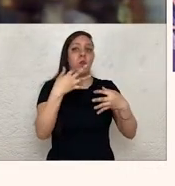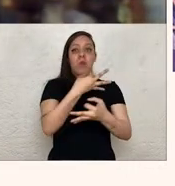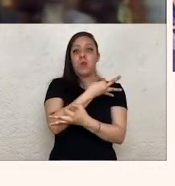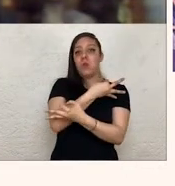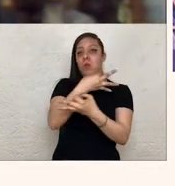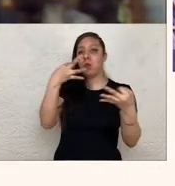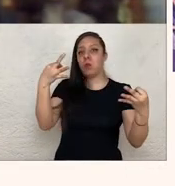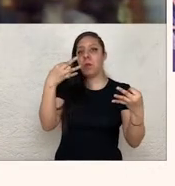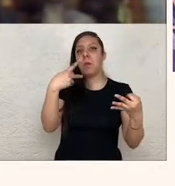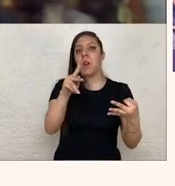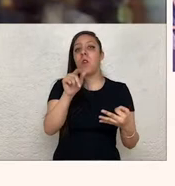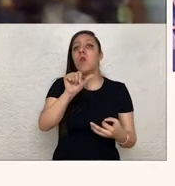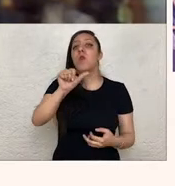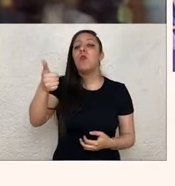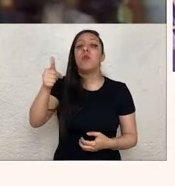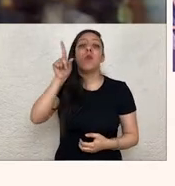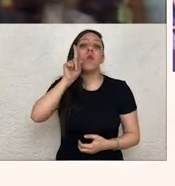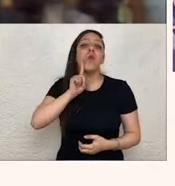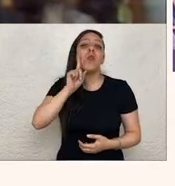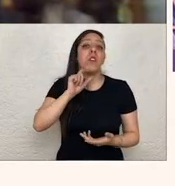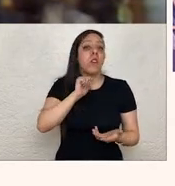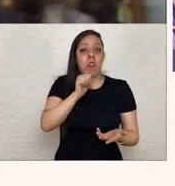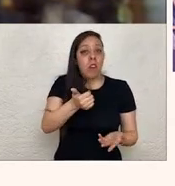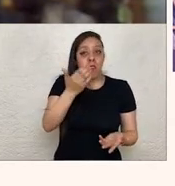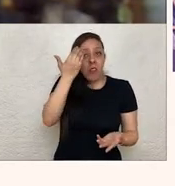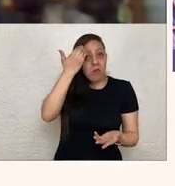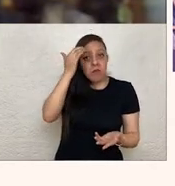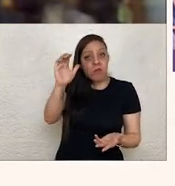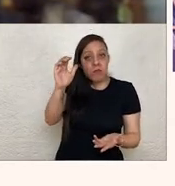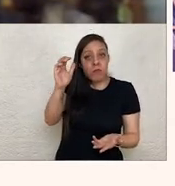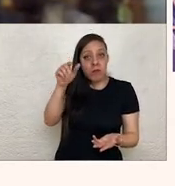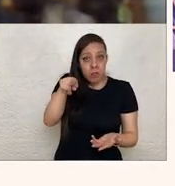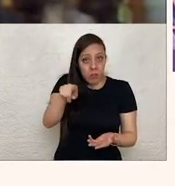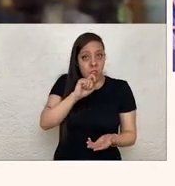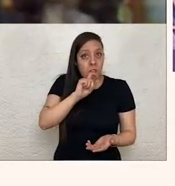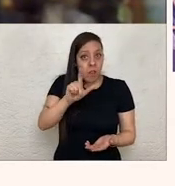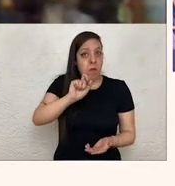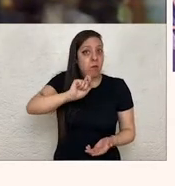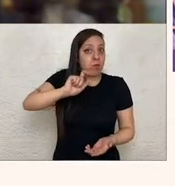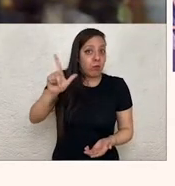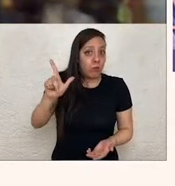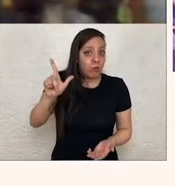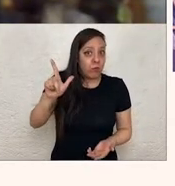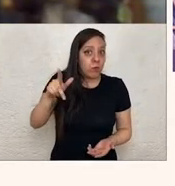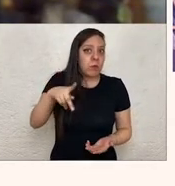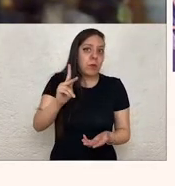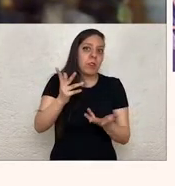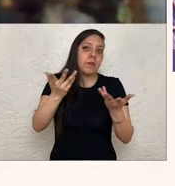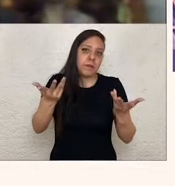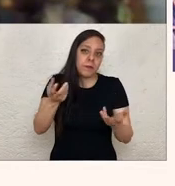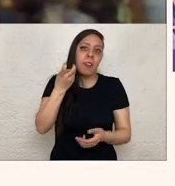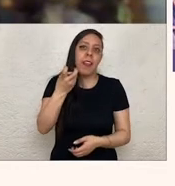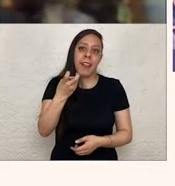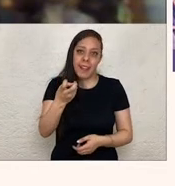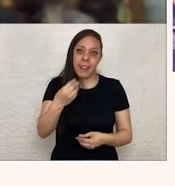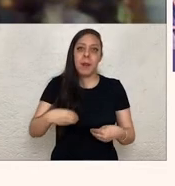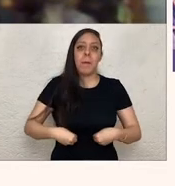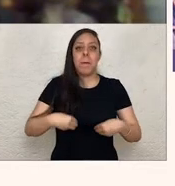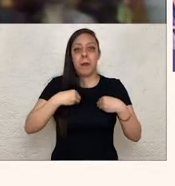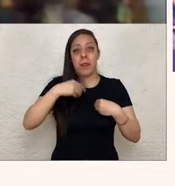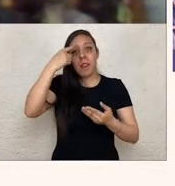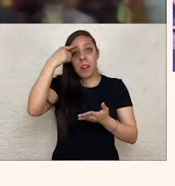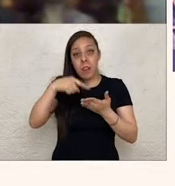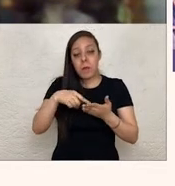la tarea sería más difícil. Entonces, en nuestra vida, tal vez lo